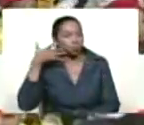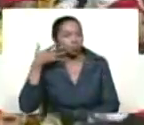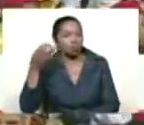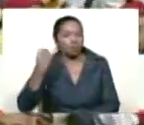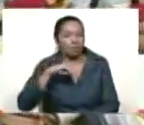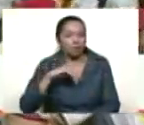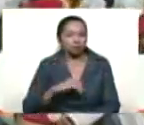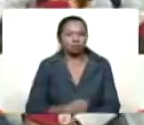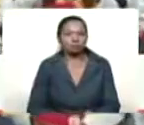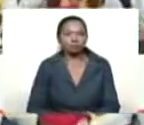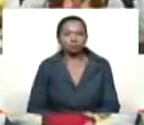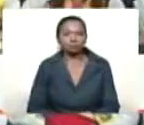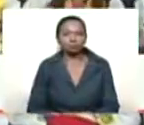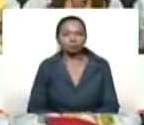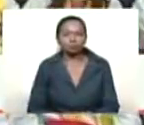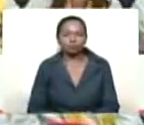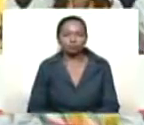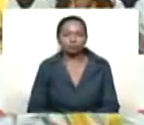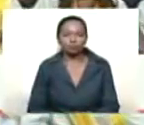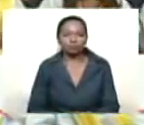mayor